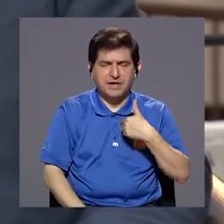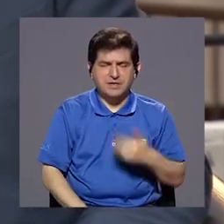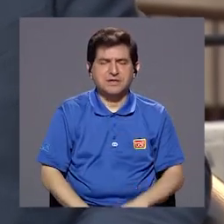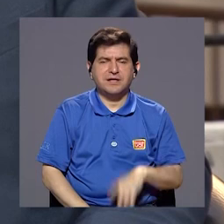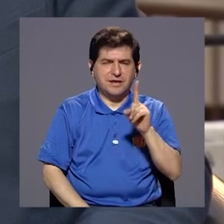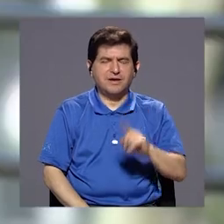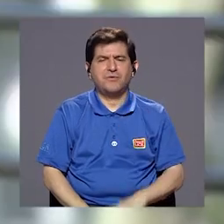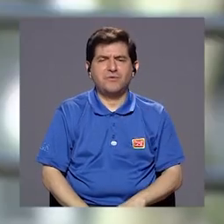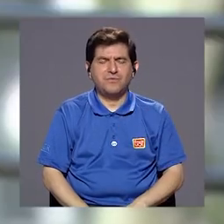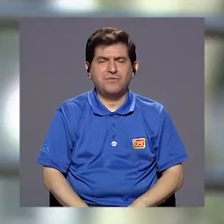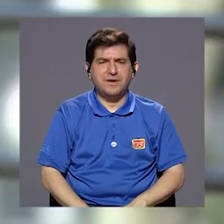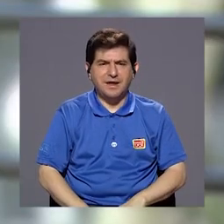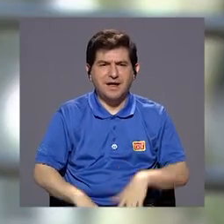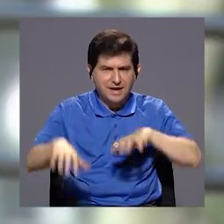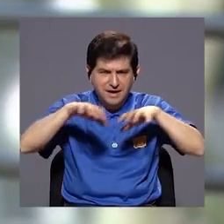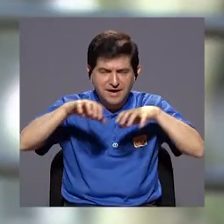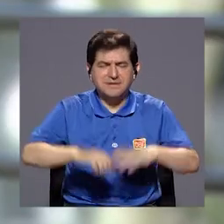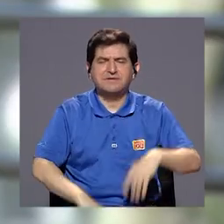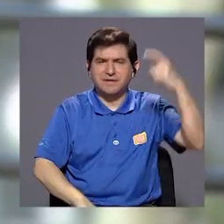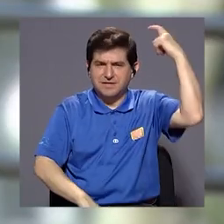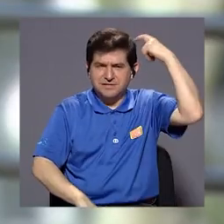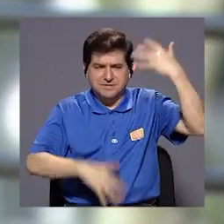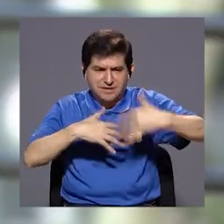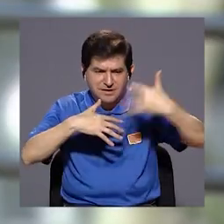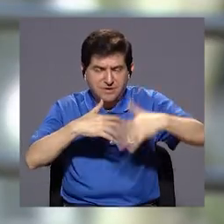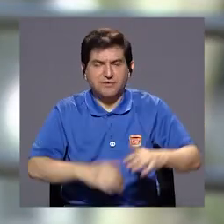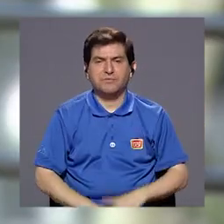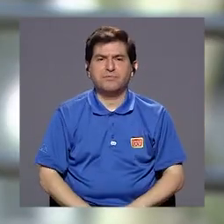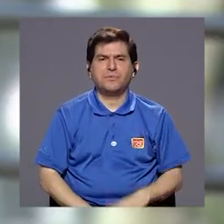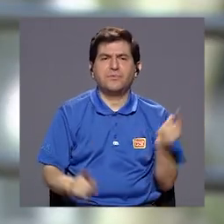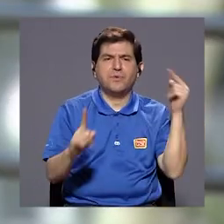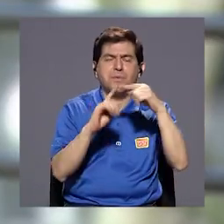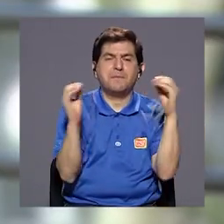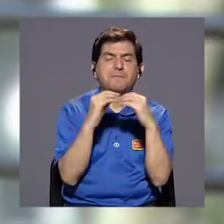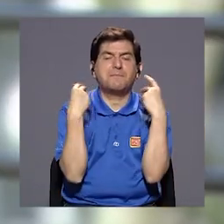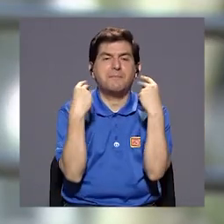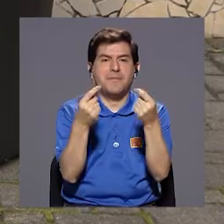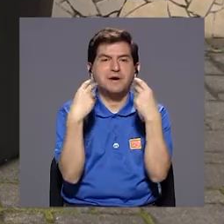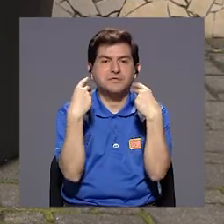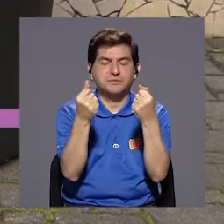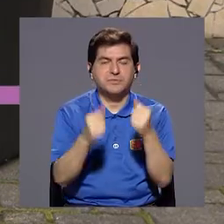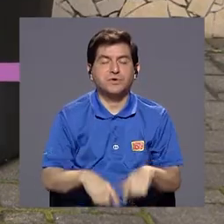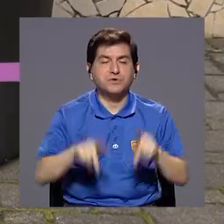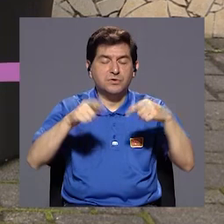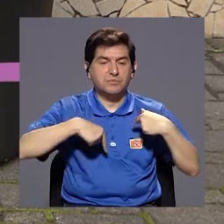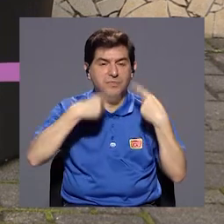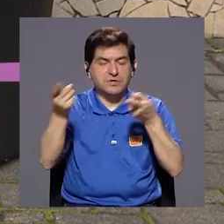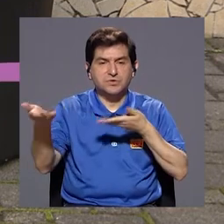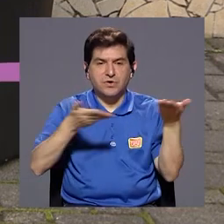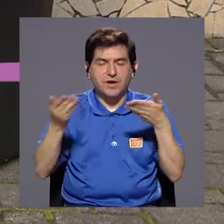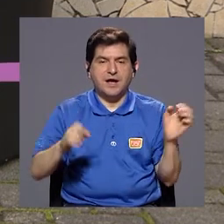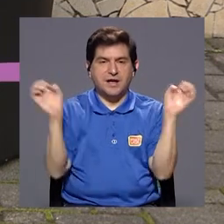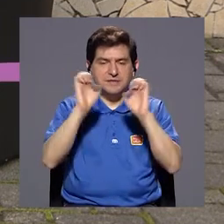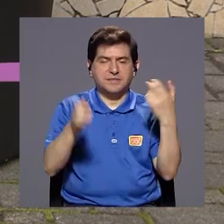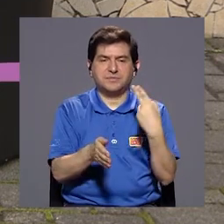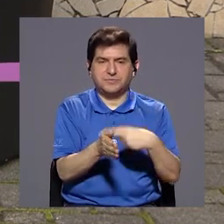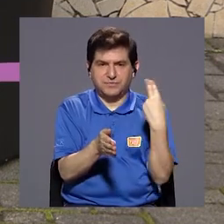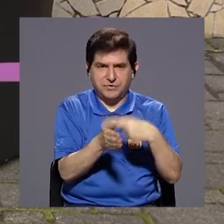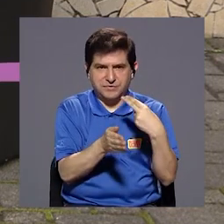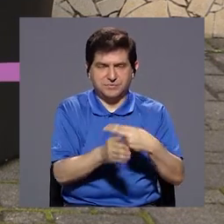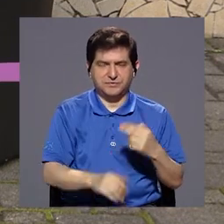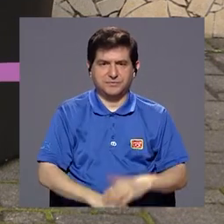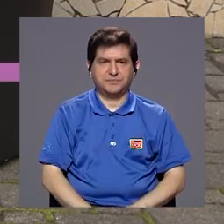sufriendo un infarto cerebral. ¿Con qué fin? Básicamente, entre más pronto sea llevada esa persona al servicio de emergencia de un